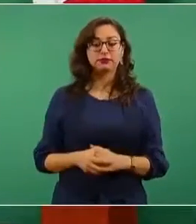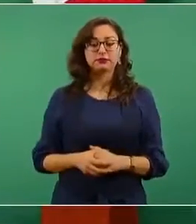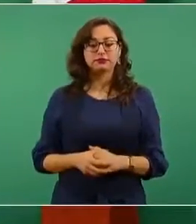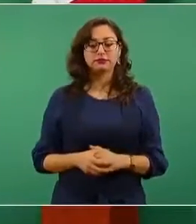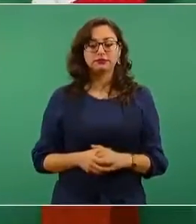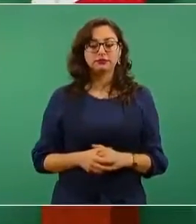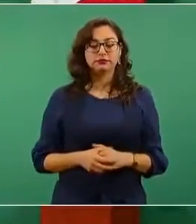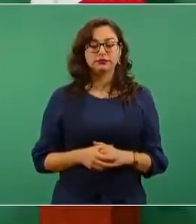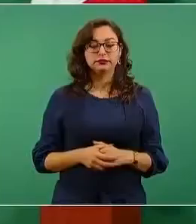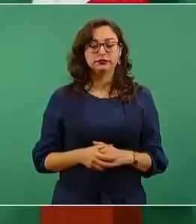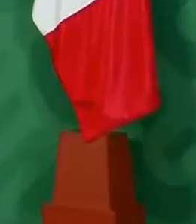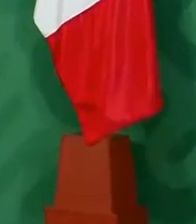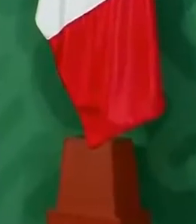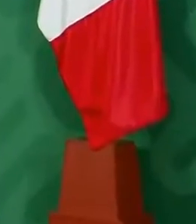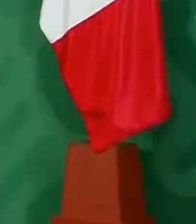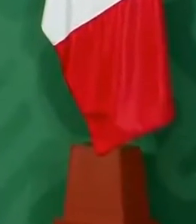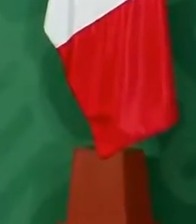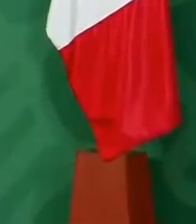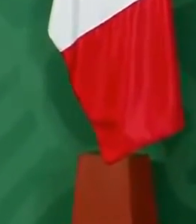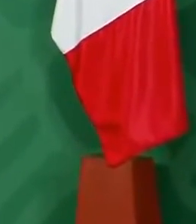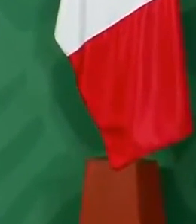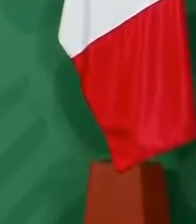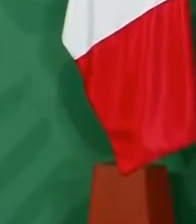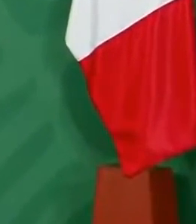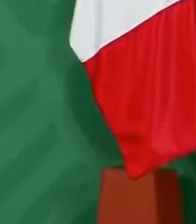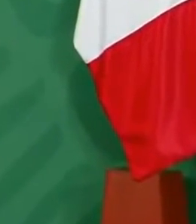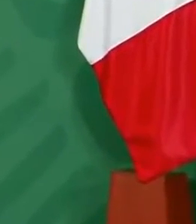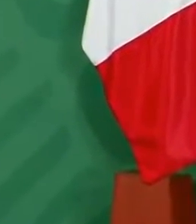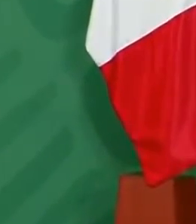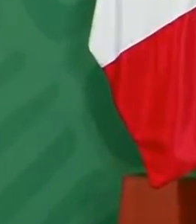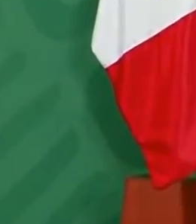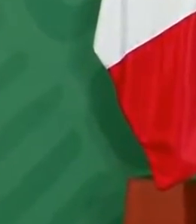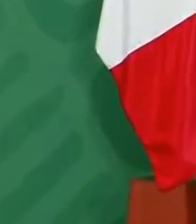¿Y qué le planteé, Octavio? La Fiscalía,